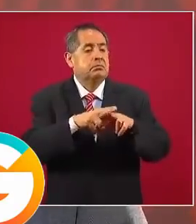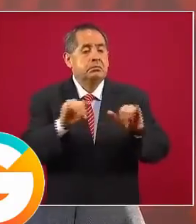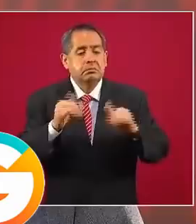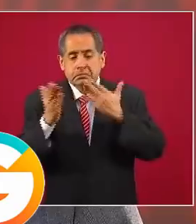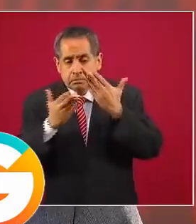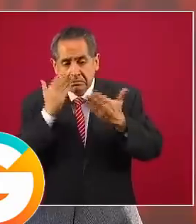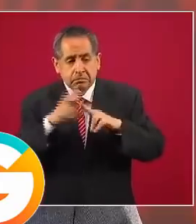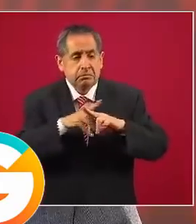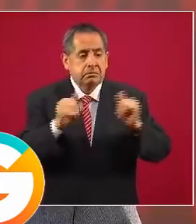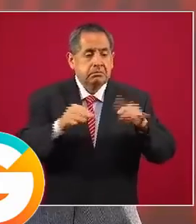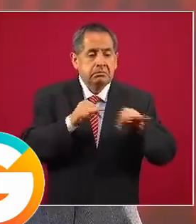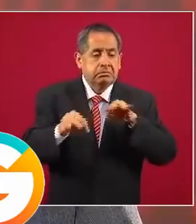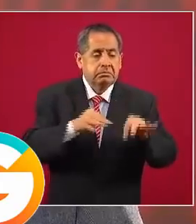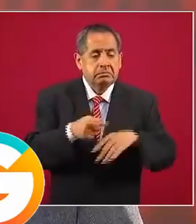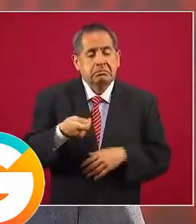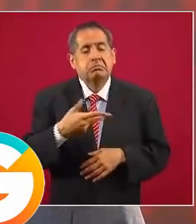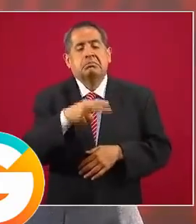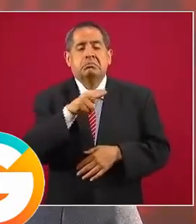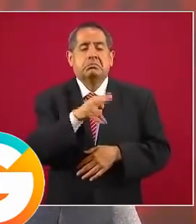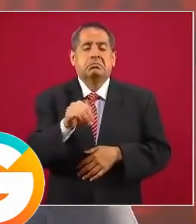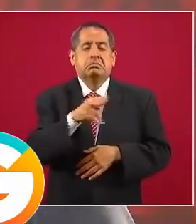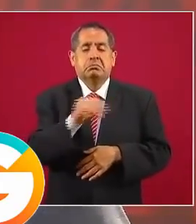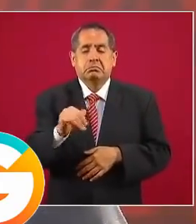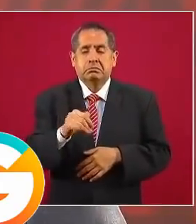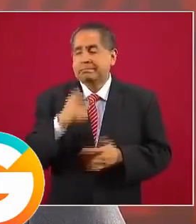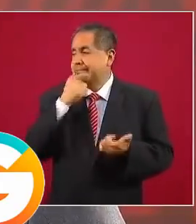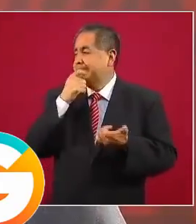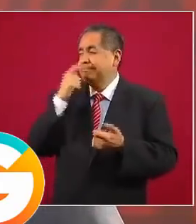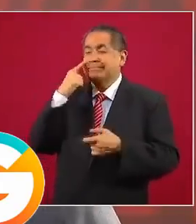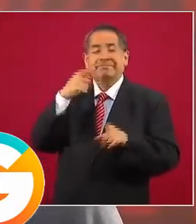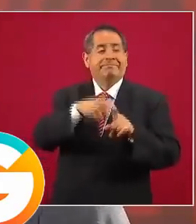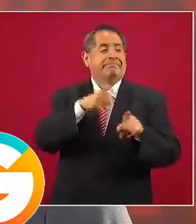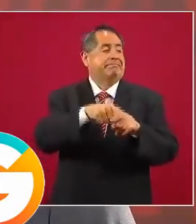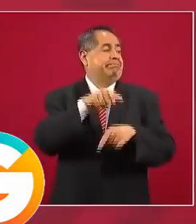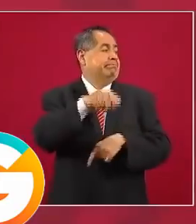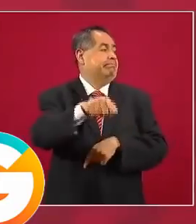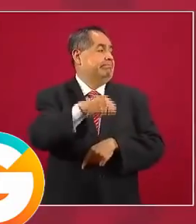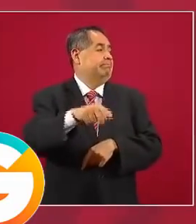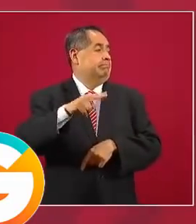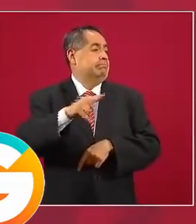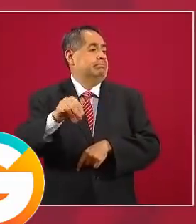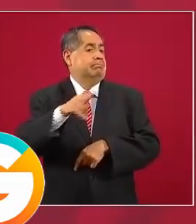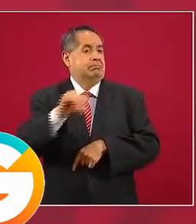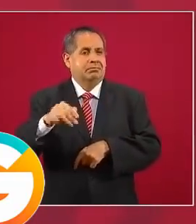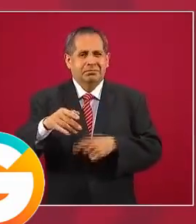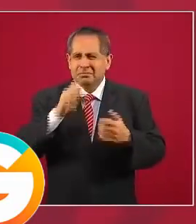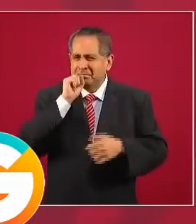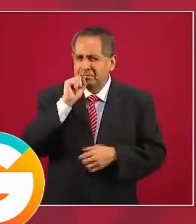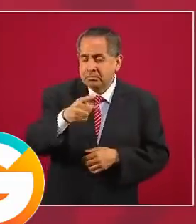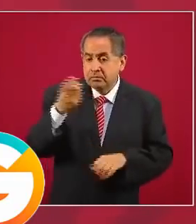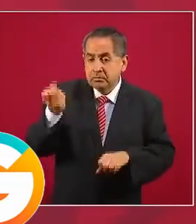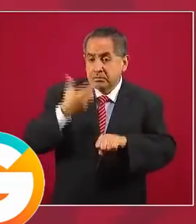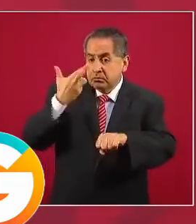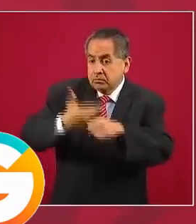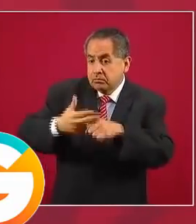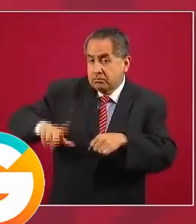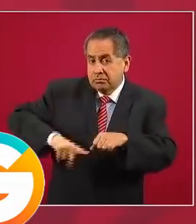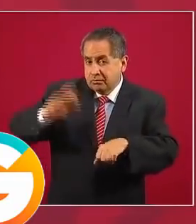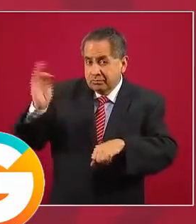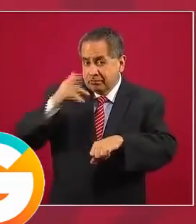trabajan, y se reían entre ellos. Estoy hablando de secretarios del gobierno